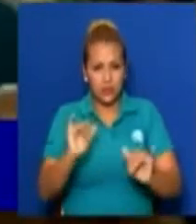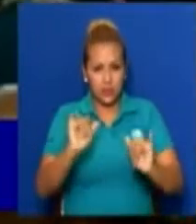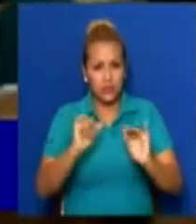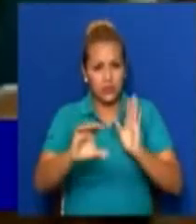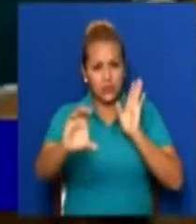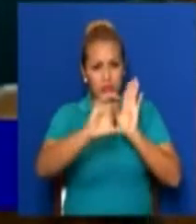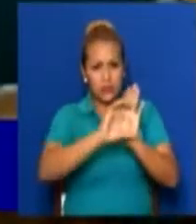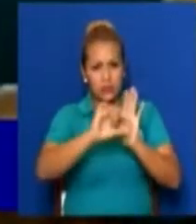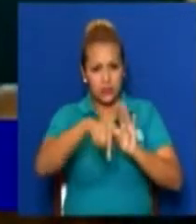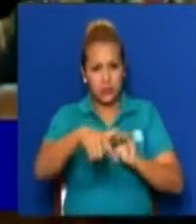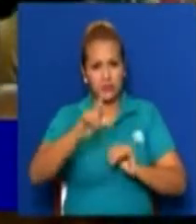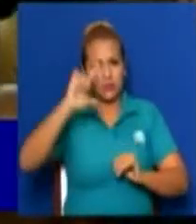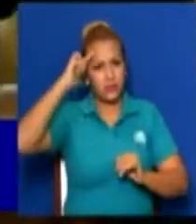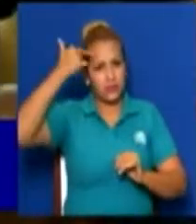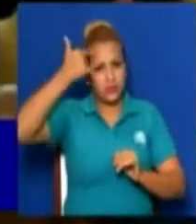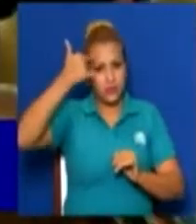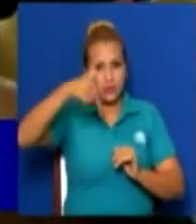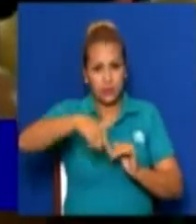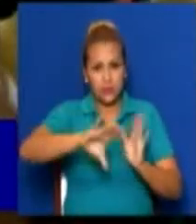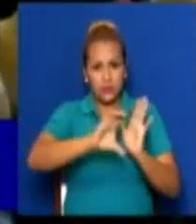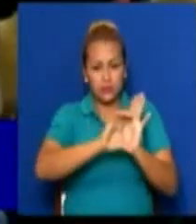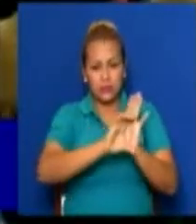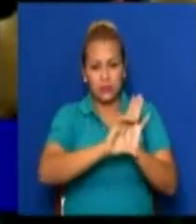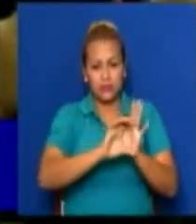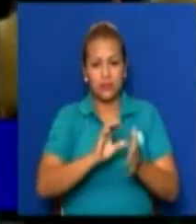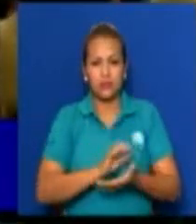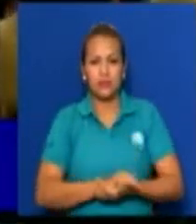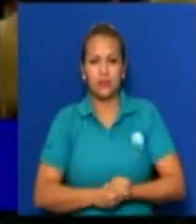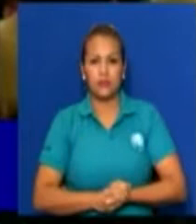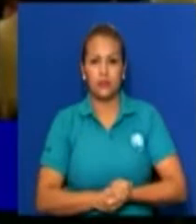la Constitución Política. Luego,